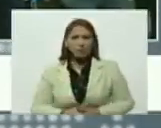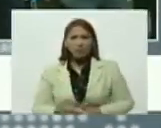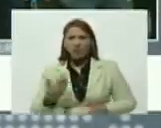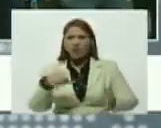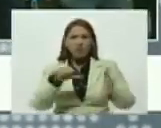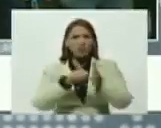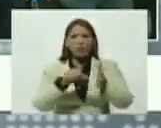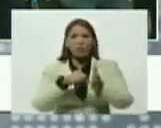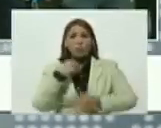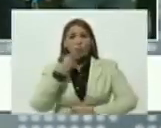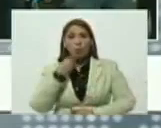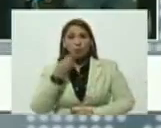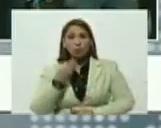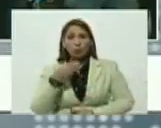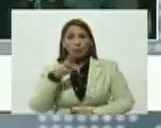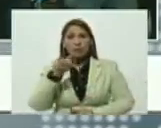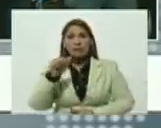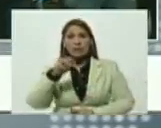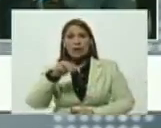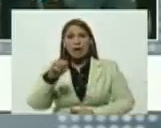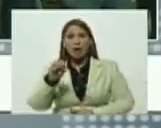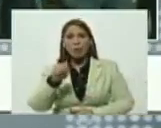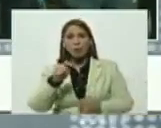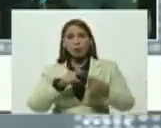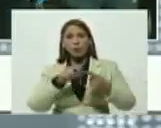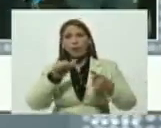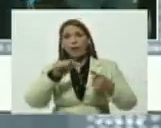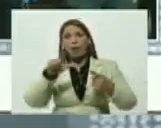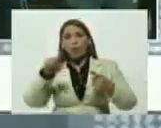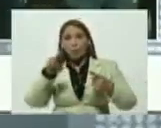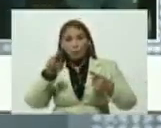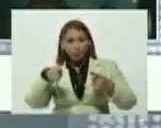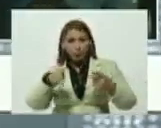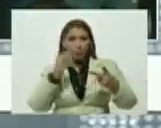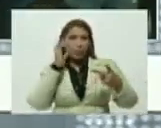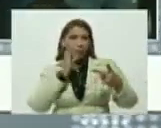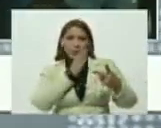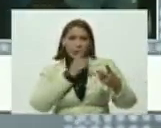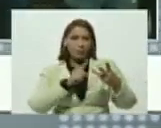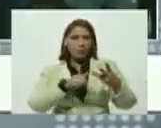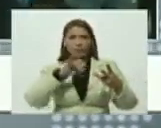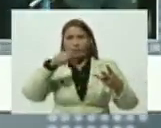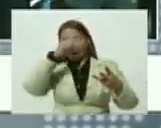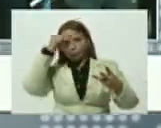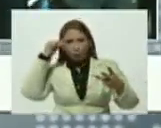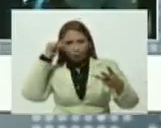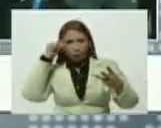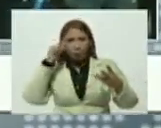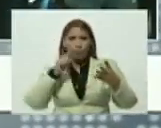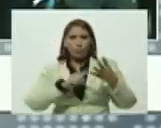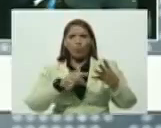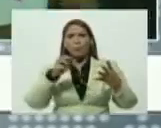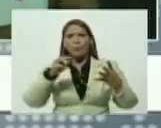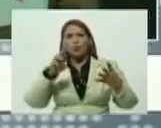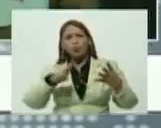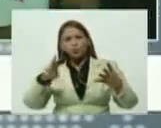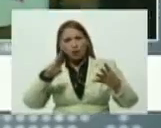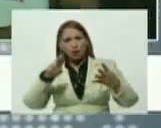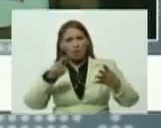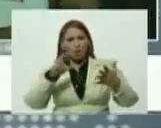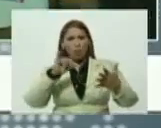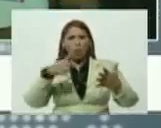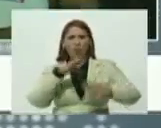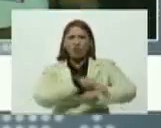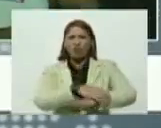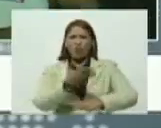la juventud Ramos Alup, Capriles Radosky, Julio Borges, Manuel Rosales, Guaidó. ¿Hacia